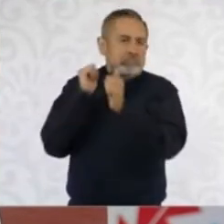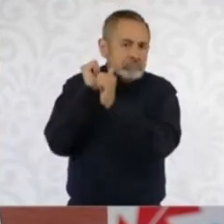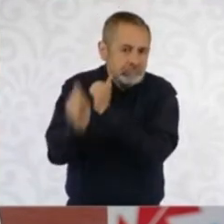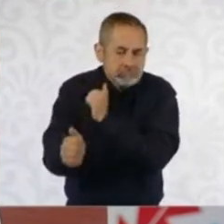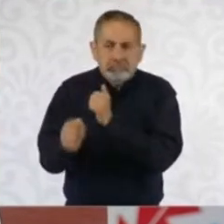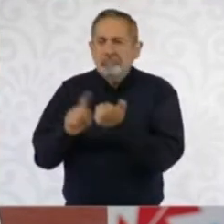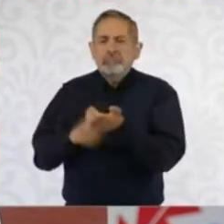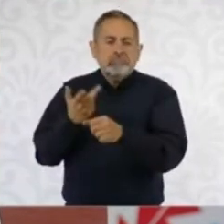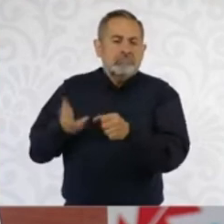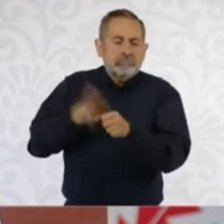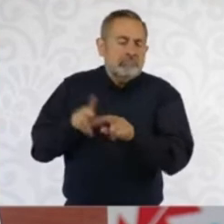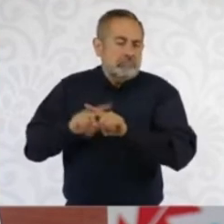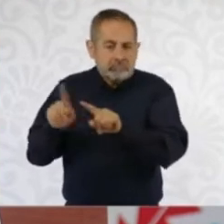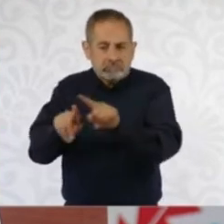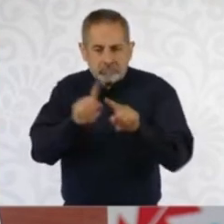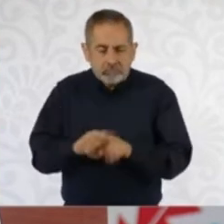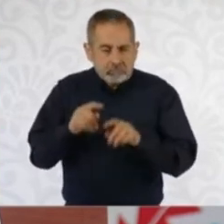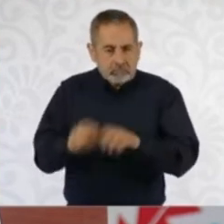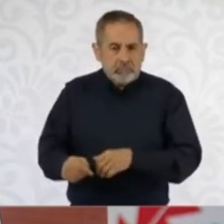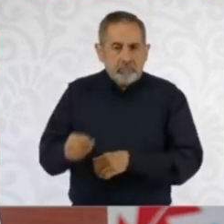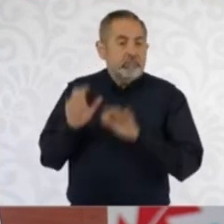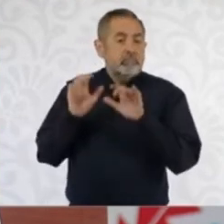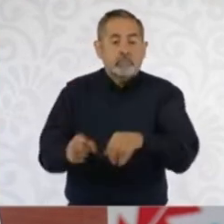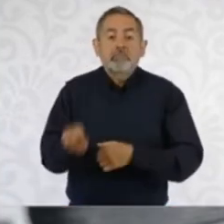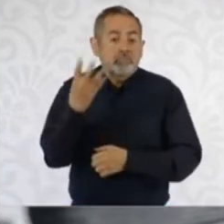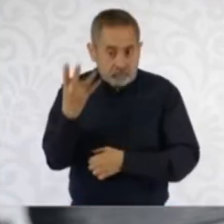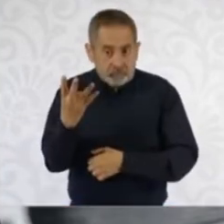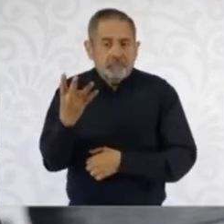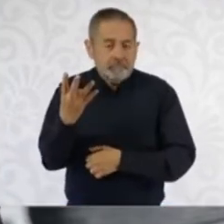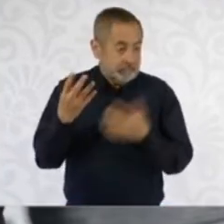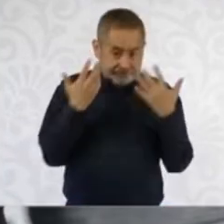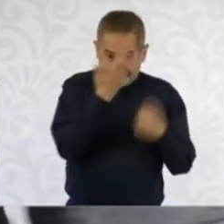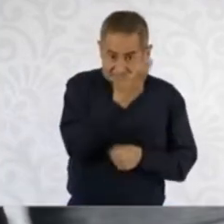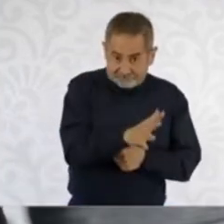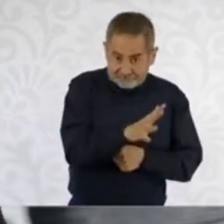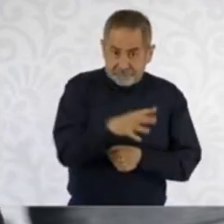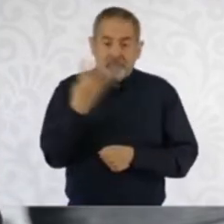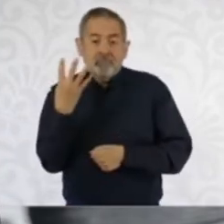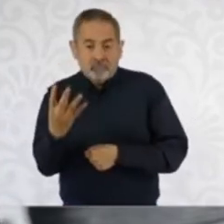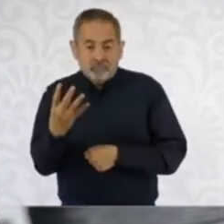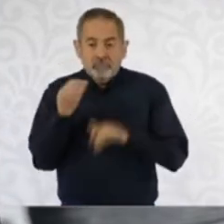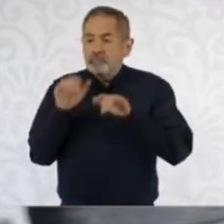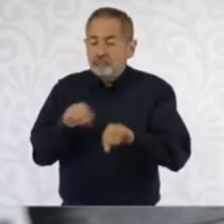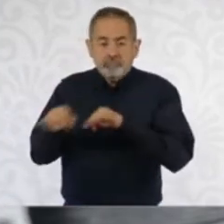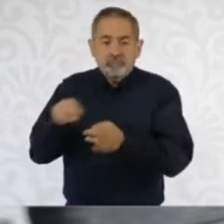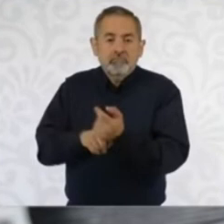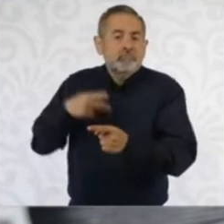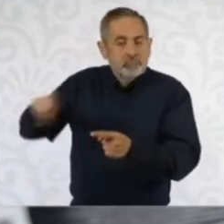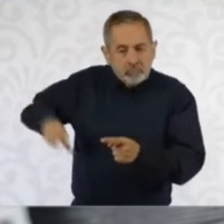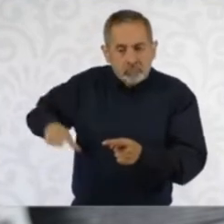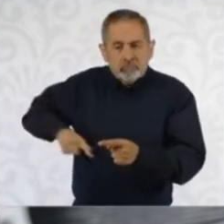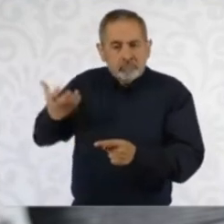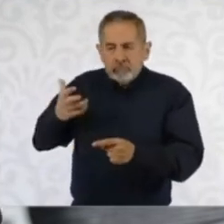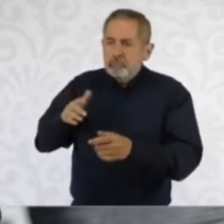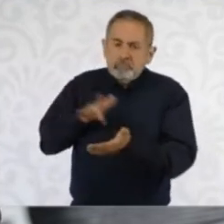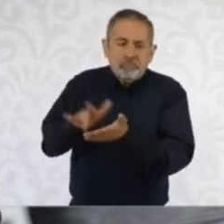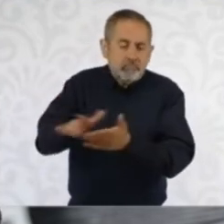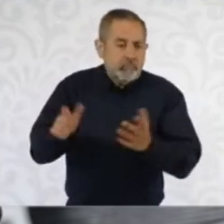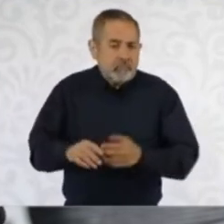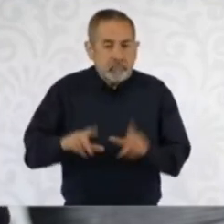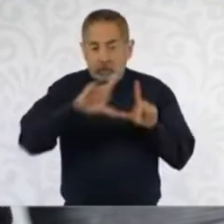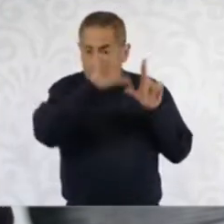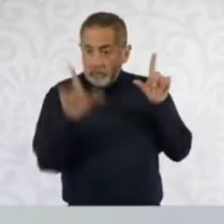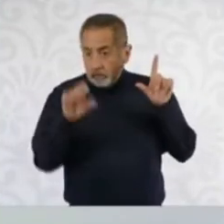los hospitales, se crean 4 empleos en la economía formal. Entonces son de los estados. El sureste, por primera vez, tuvo